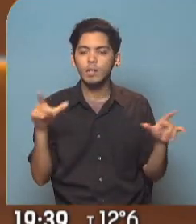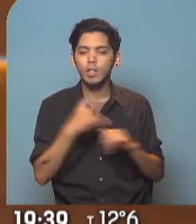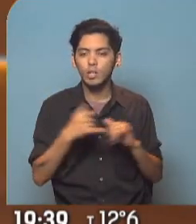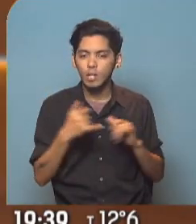pública argentina noticia